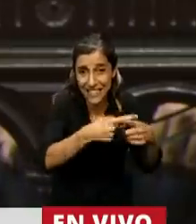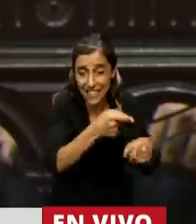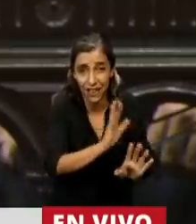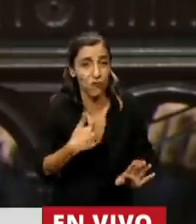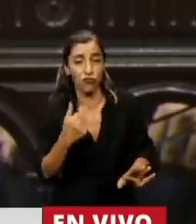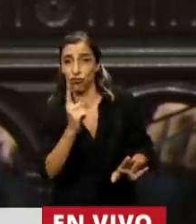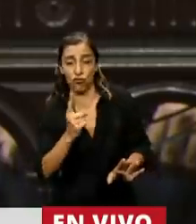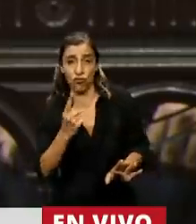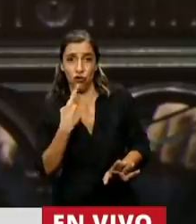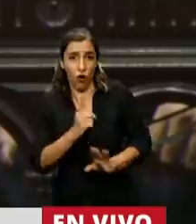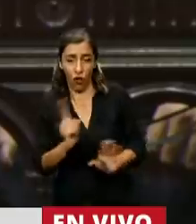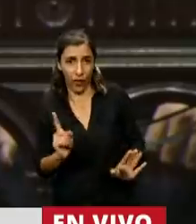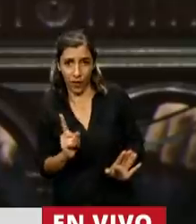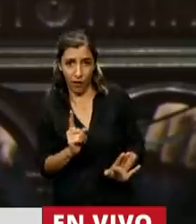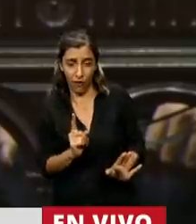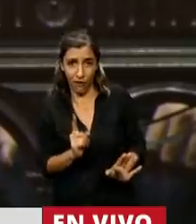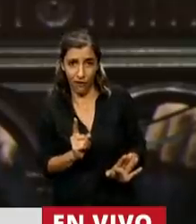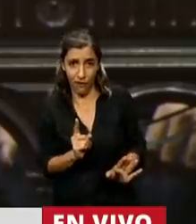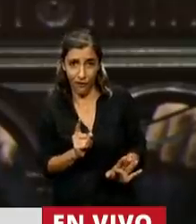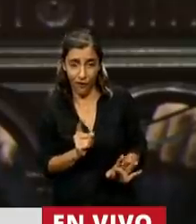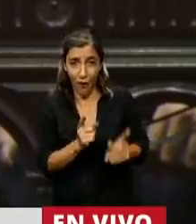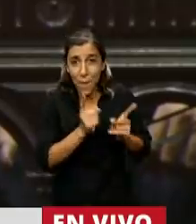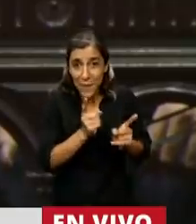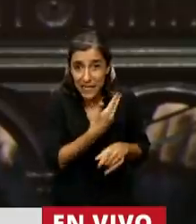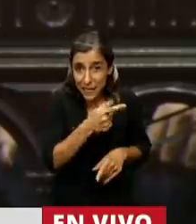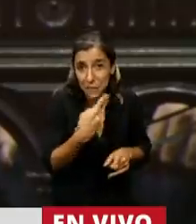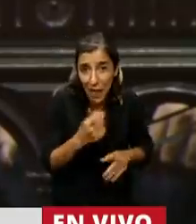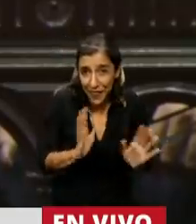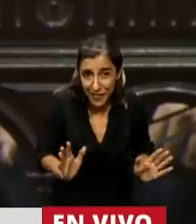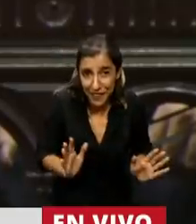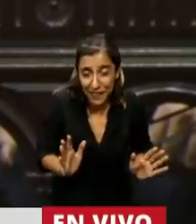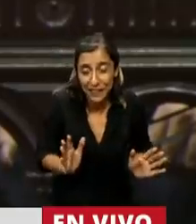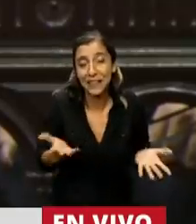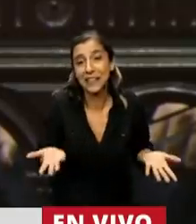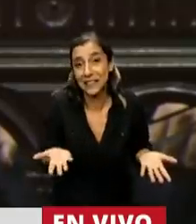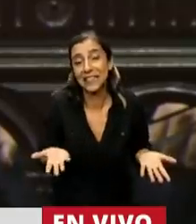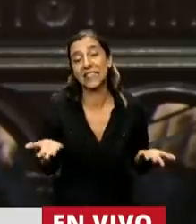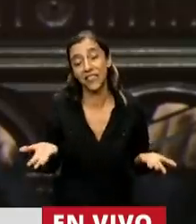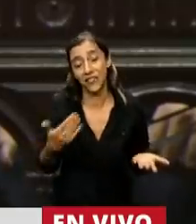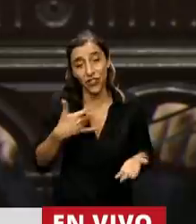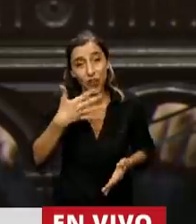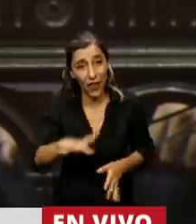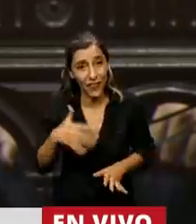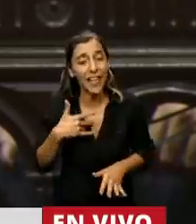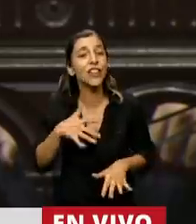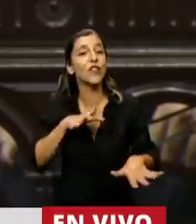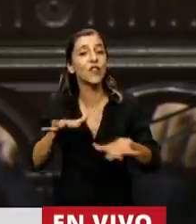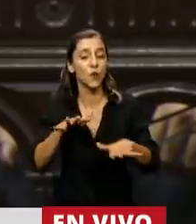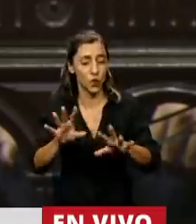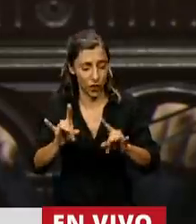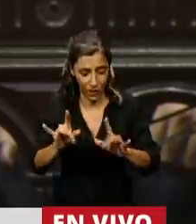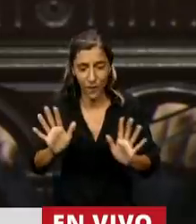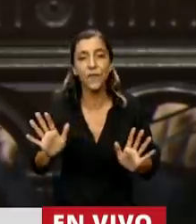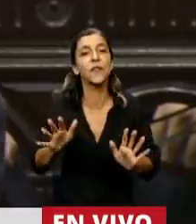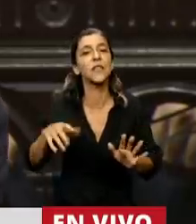en este tipo de situaciones lo que hay que marcar y es cierto que es una situación compleja a la que atraviesa nuestra sociedad particular